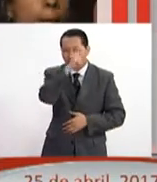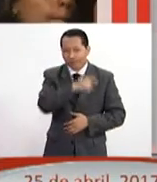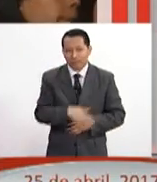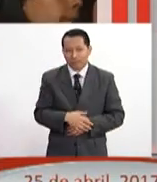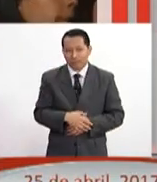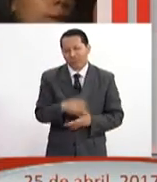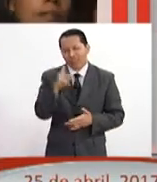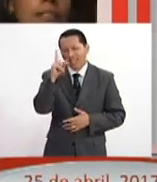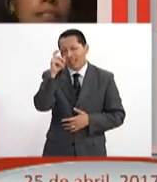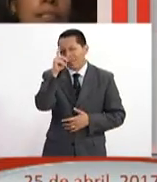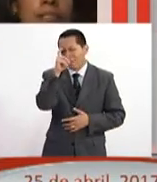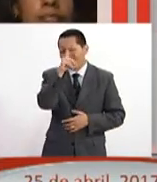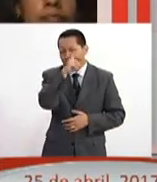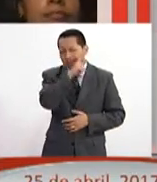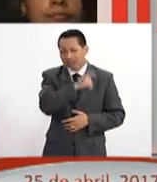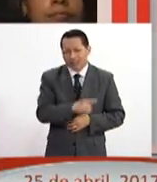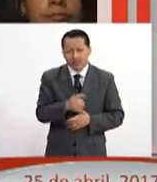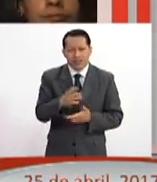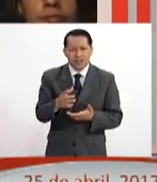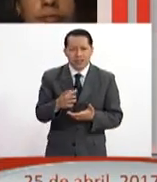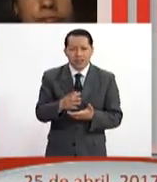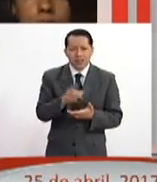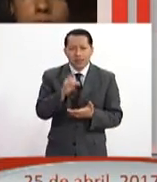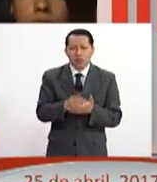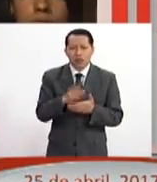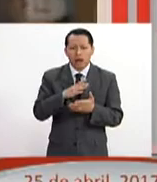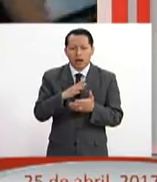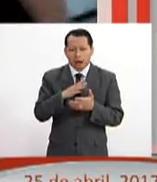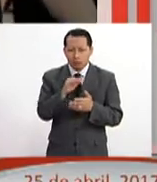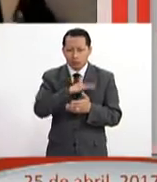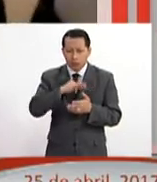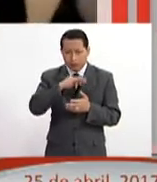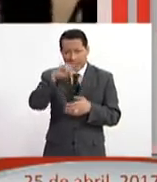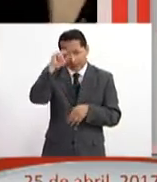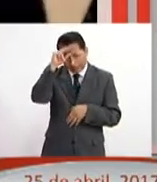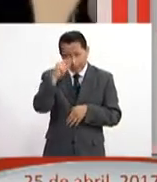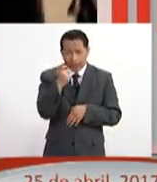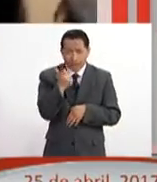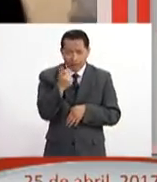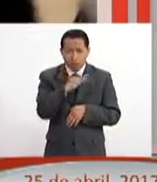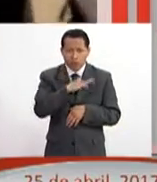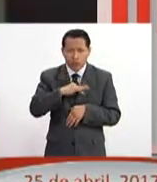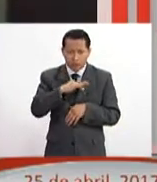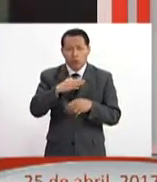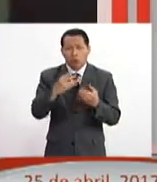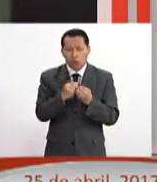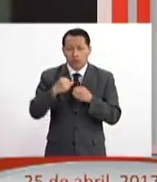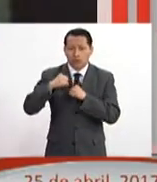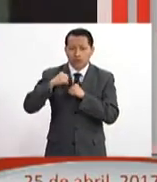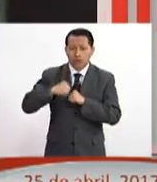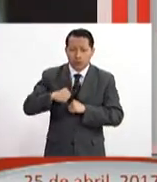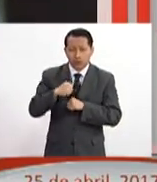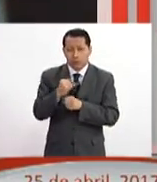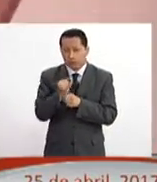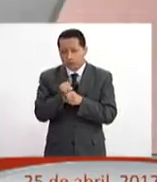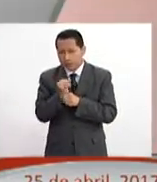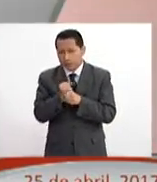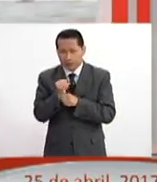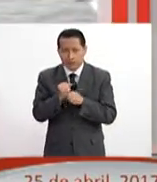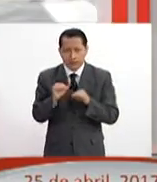Dificilísimo. Solo la unidad de información de inteligencia financiera pudiera llegar junto con las autoridades a ver cómo se dio ese